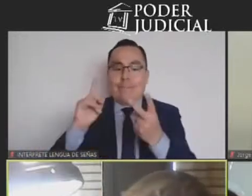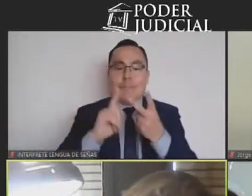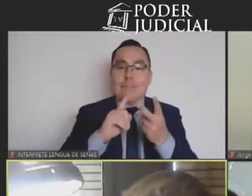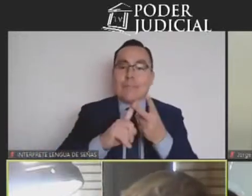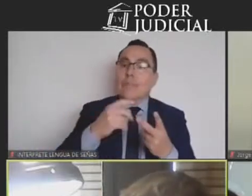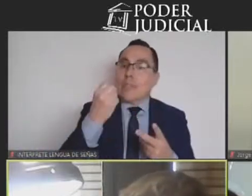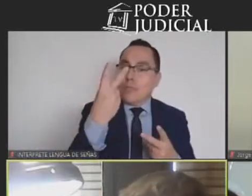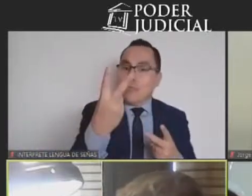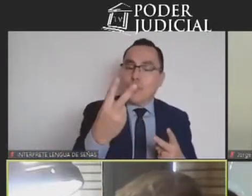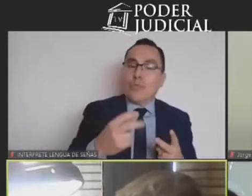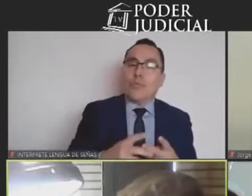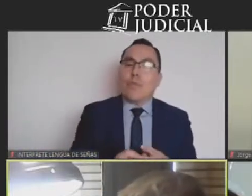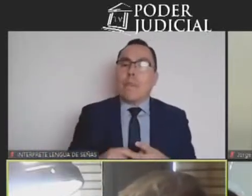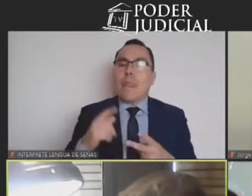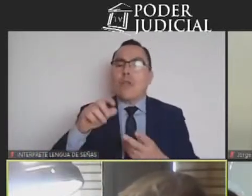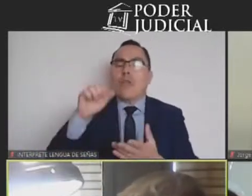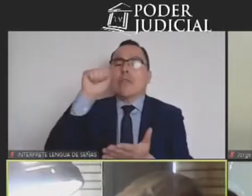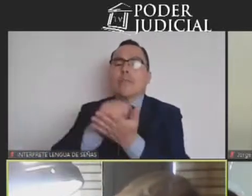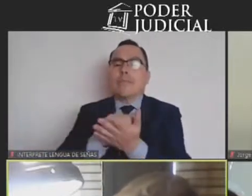y segundo, para reclamar